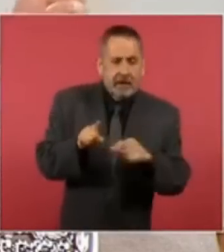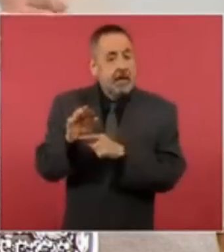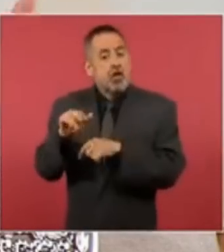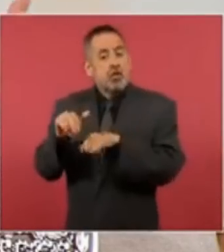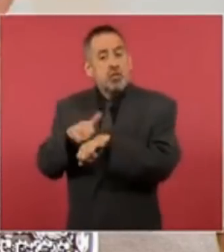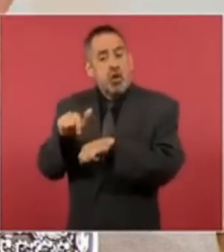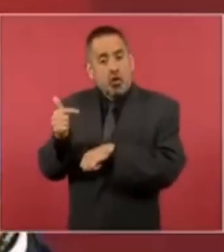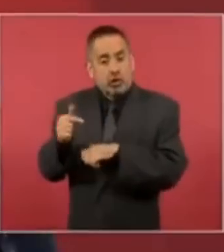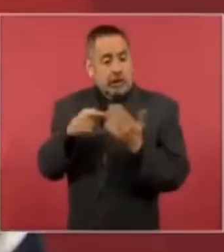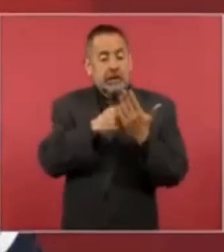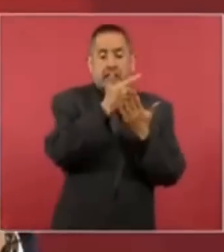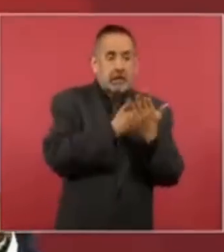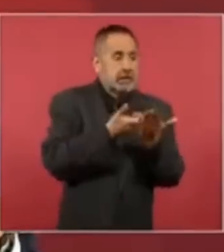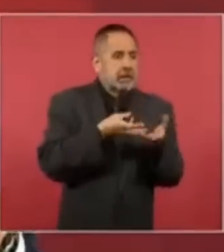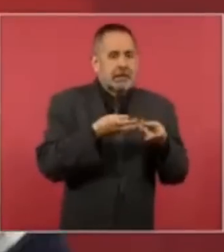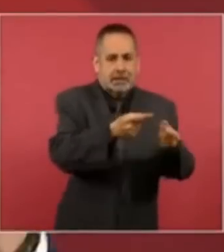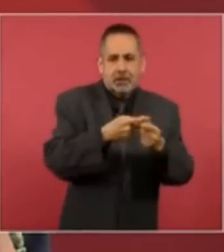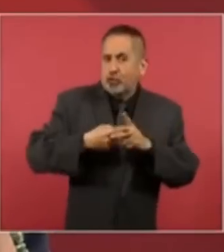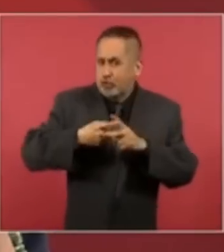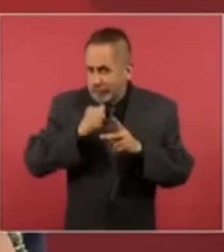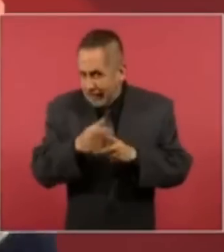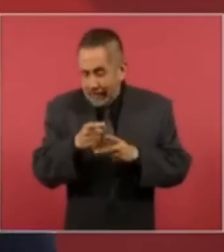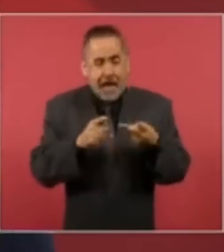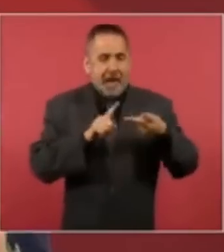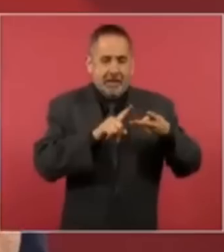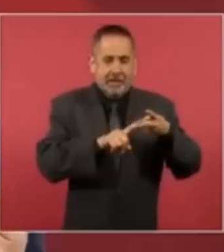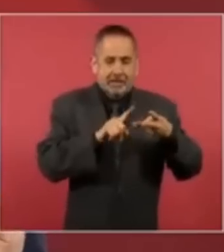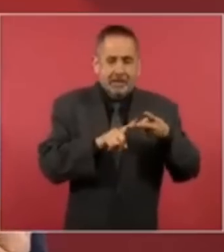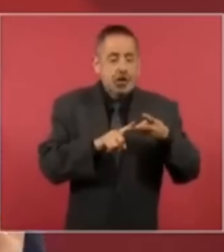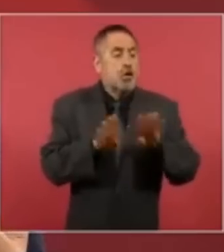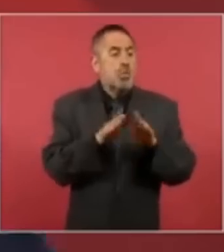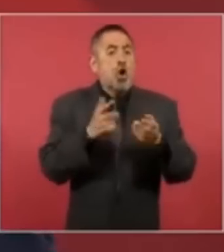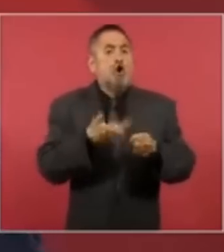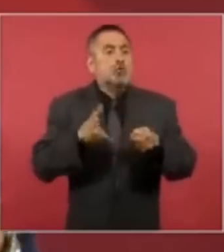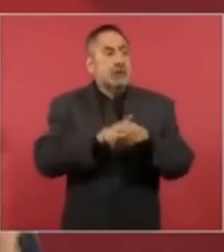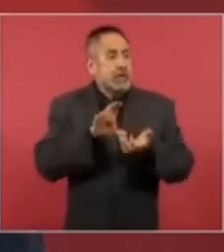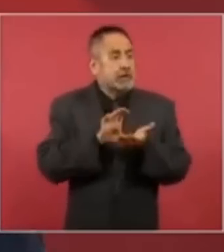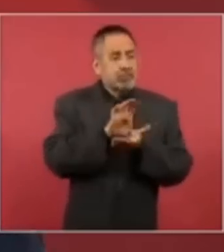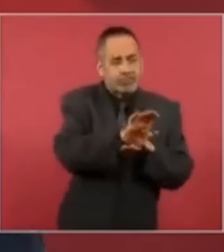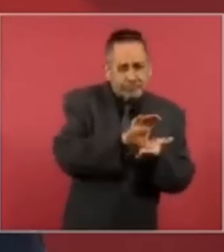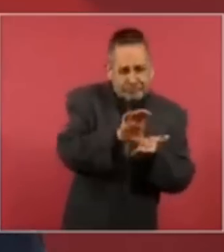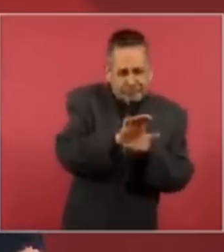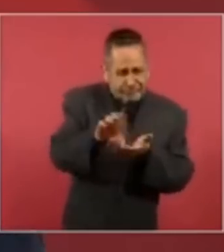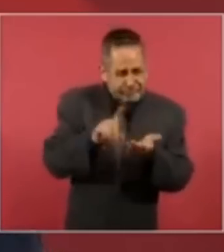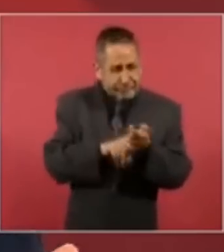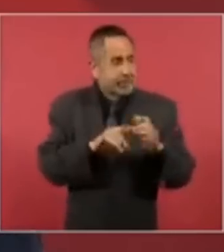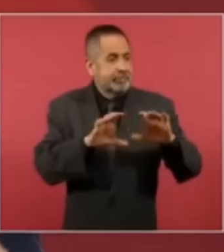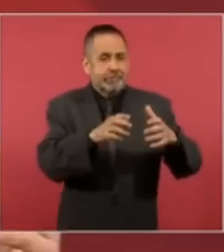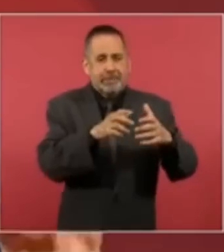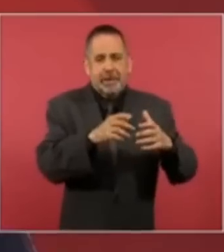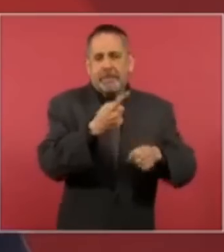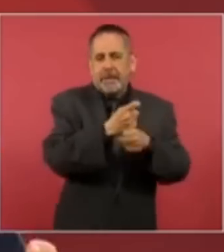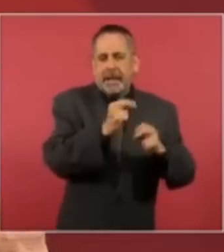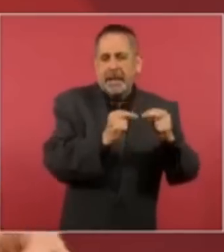donde están las nóminas, eso no se contabiliza, en donde está la operación de los hospitales, donde está la operación de las unidades de primer